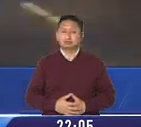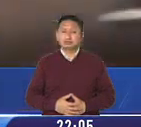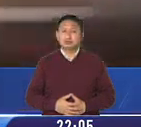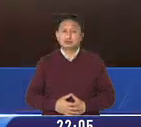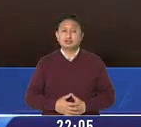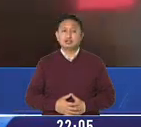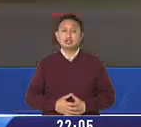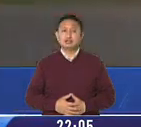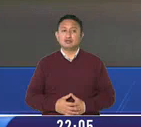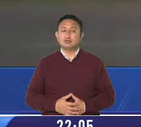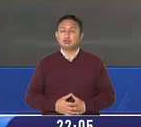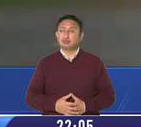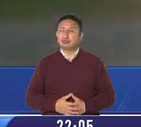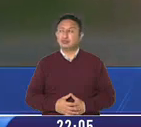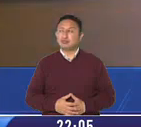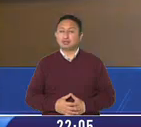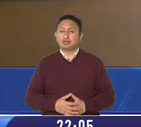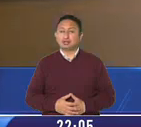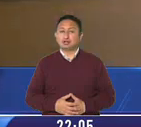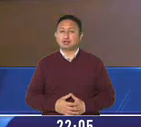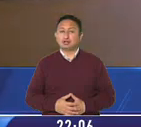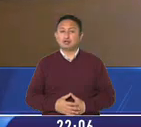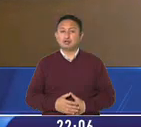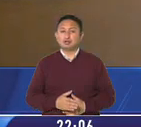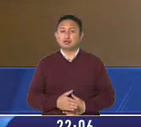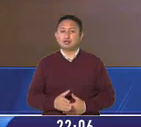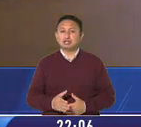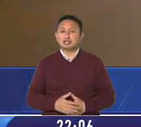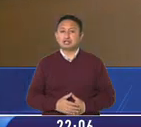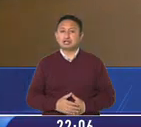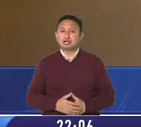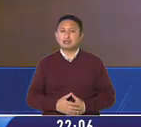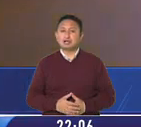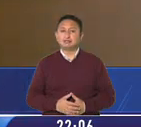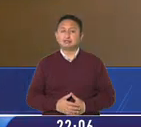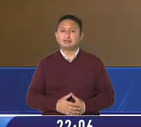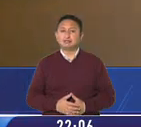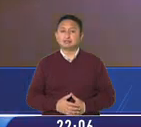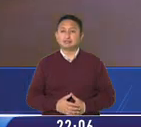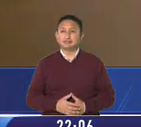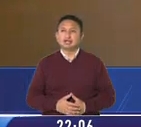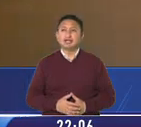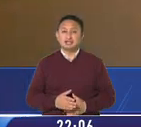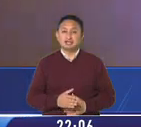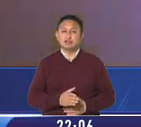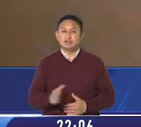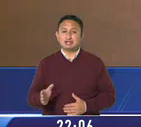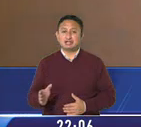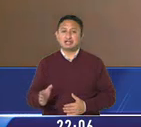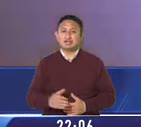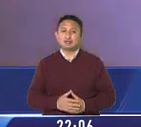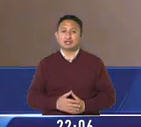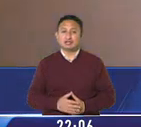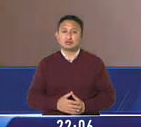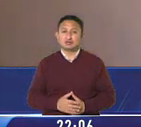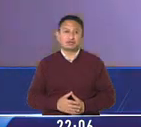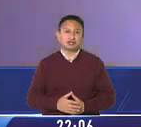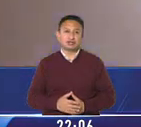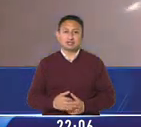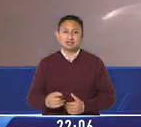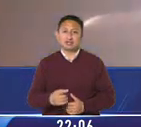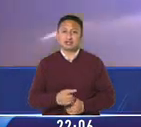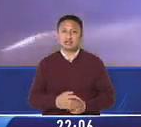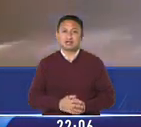Basta con pasar por el kilómetro 16 y medio de la vía a Daule para corroborar que los enfrentamientos entre